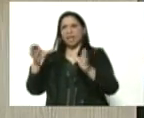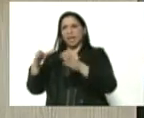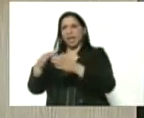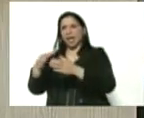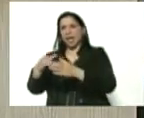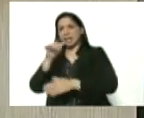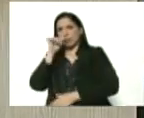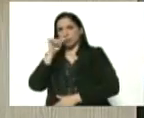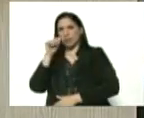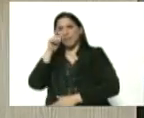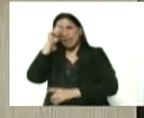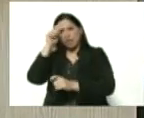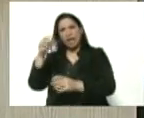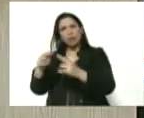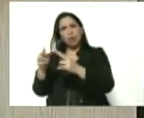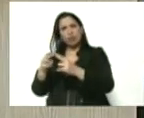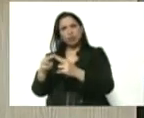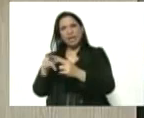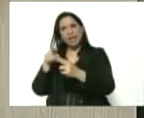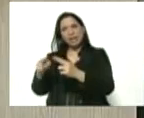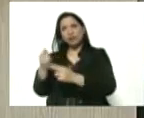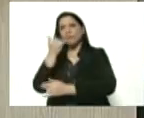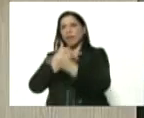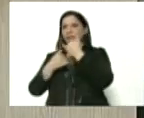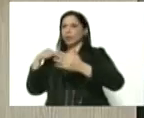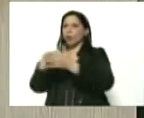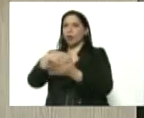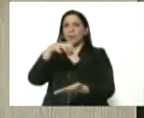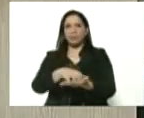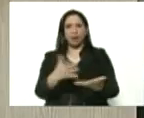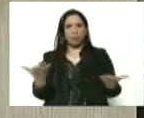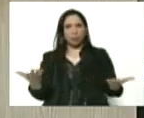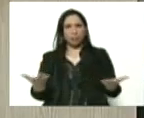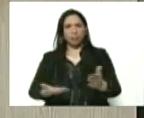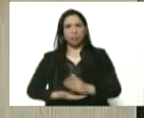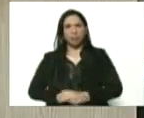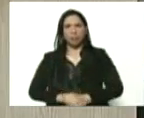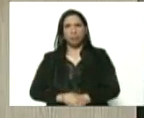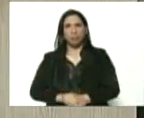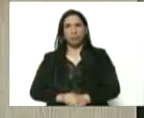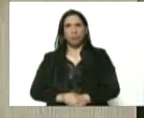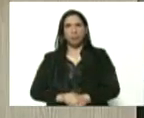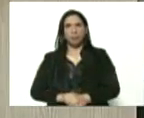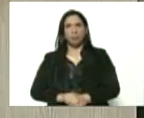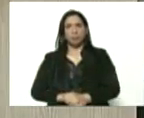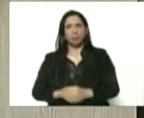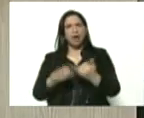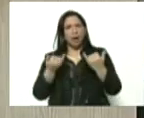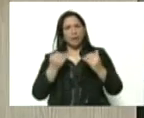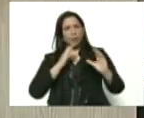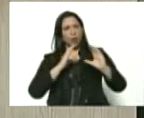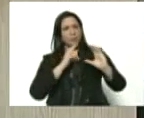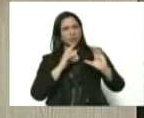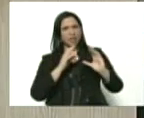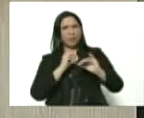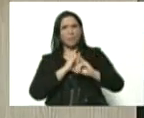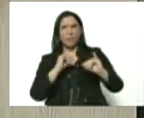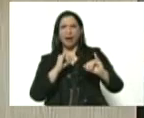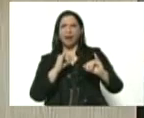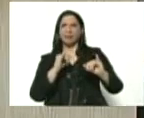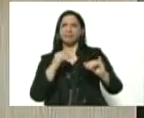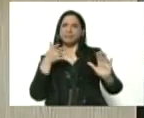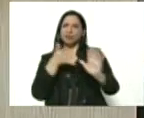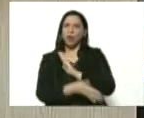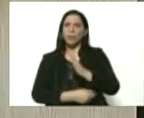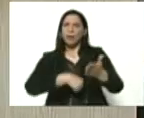reconocer que resultó fracasada la acción. Y ahora conversemos, para terminar, del llamado